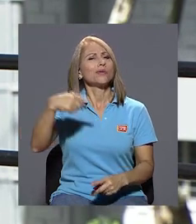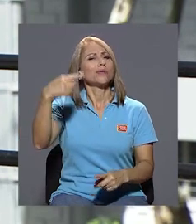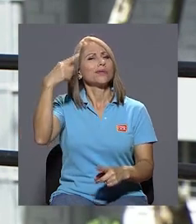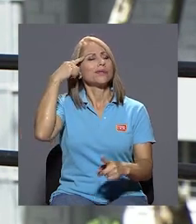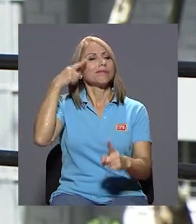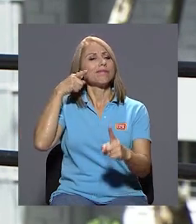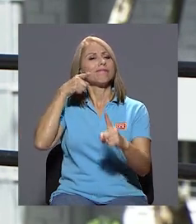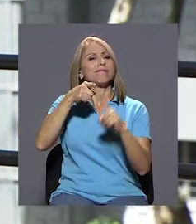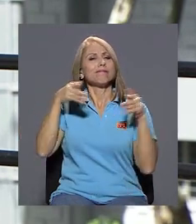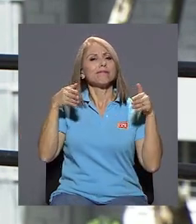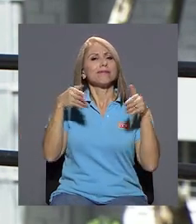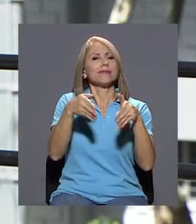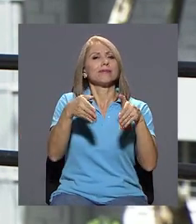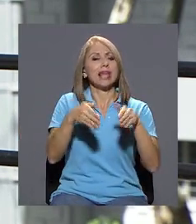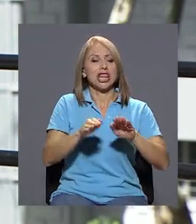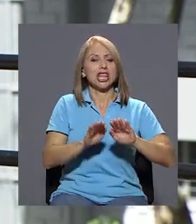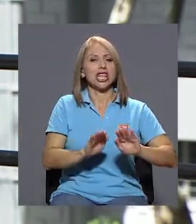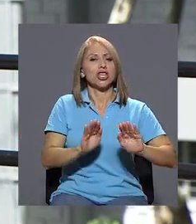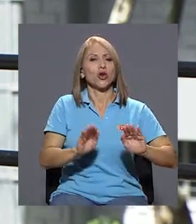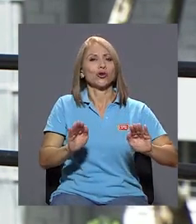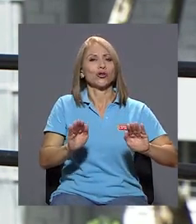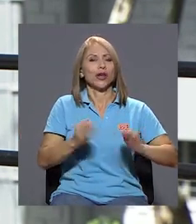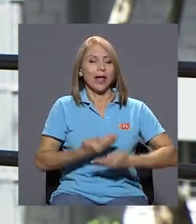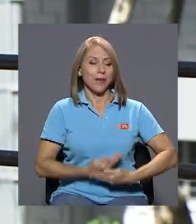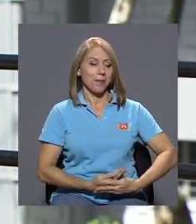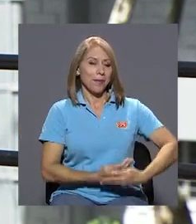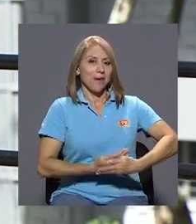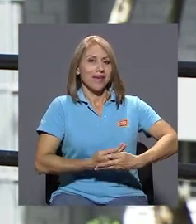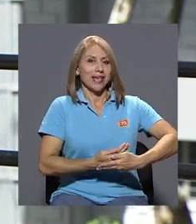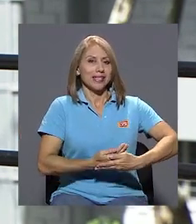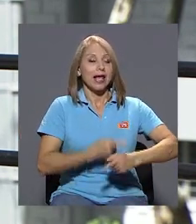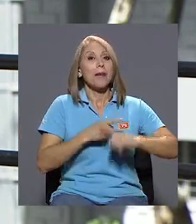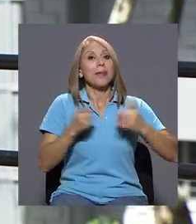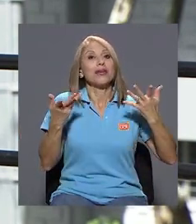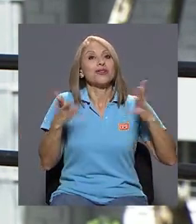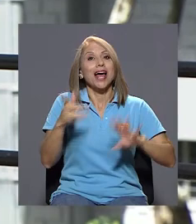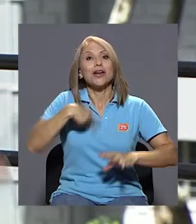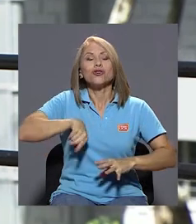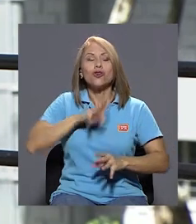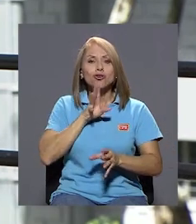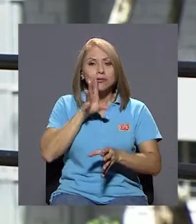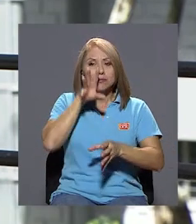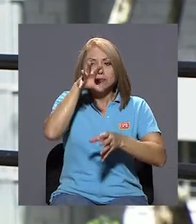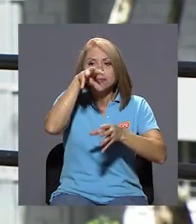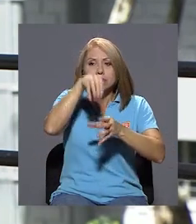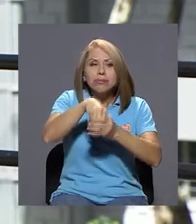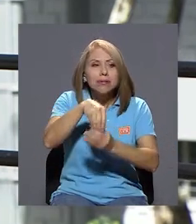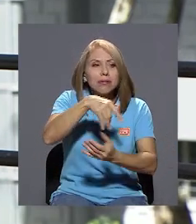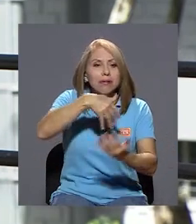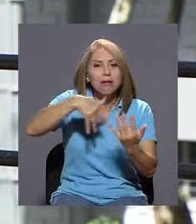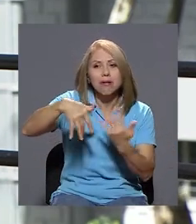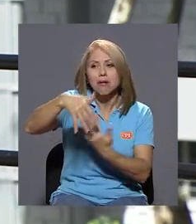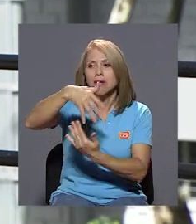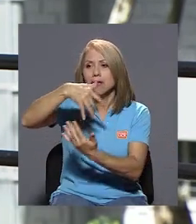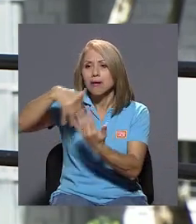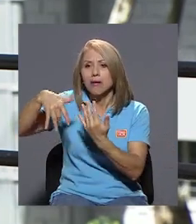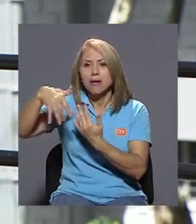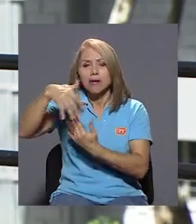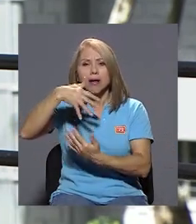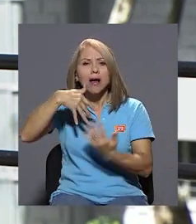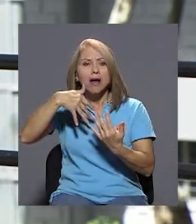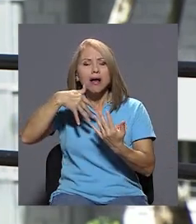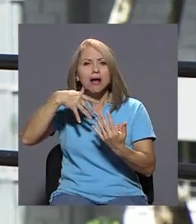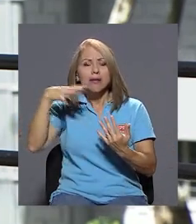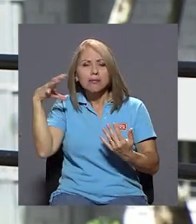muy proyectado a niños, a los bebés, ¿verdad? Pero ya estando dentro, ¿verdad?, de toda esta población,